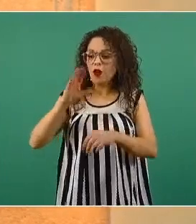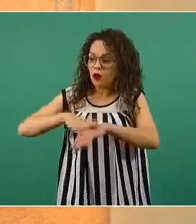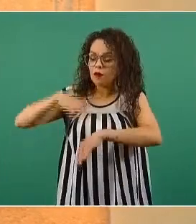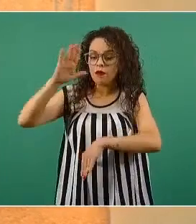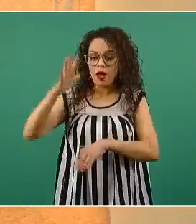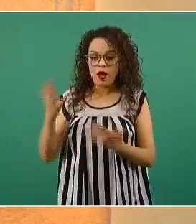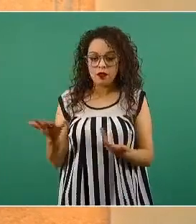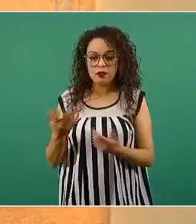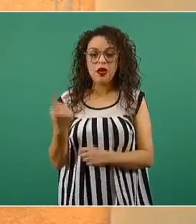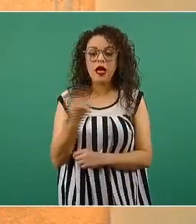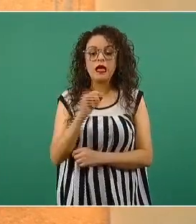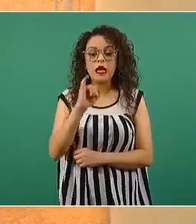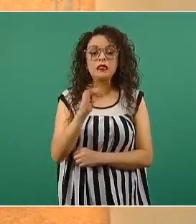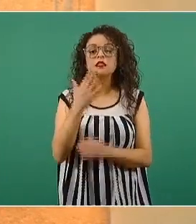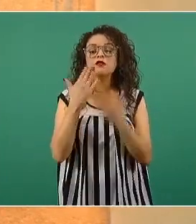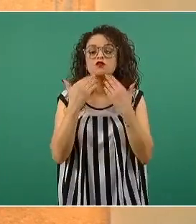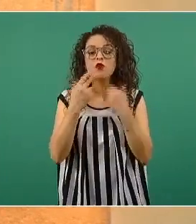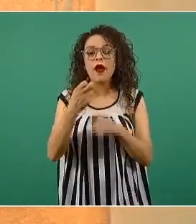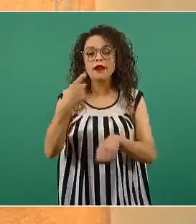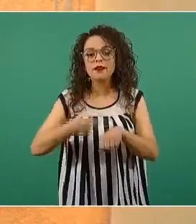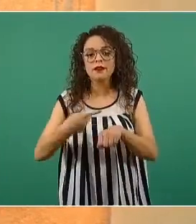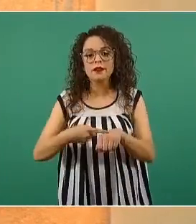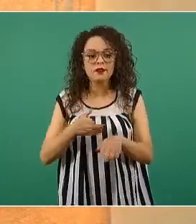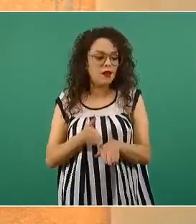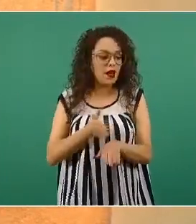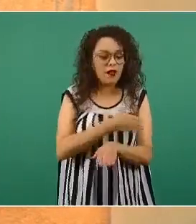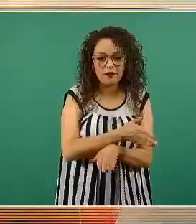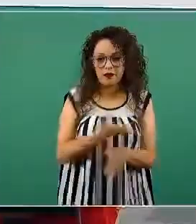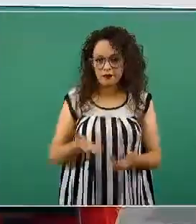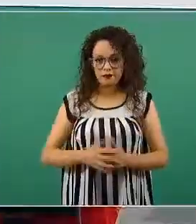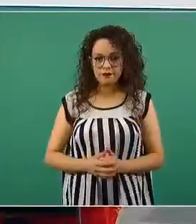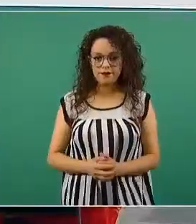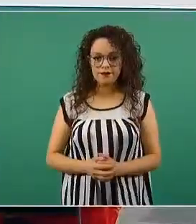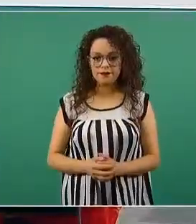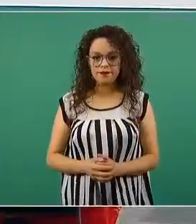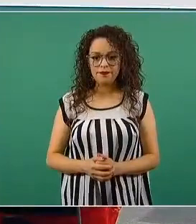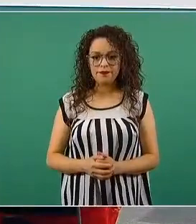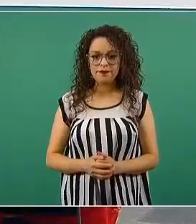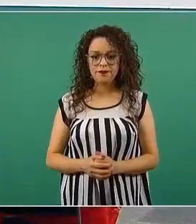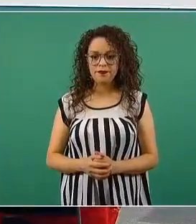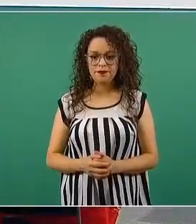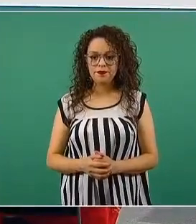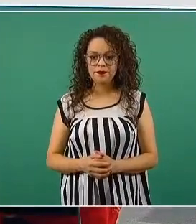no tiene esos factores de comorbilidad ya conocidos. La siguiente, por favor.